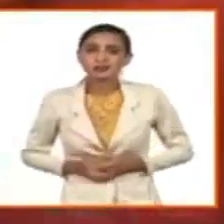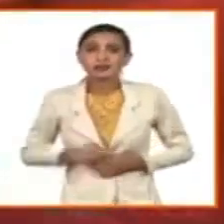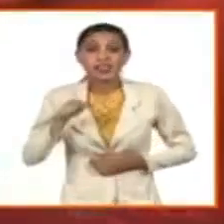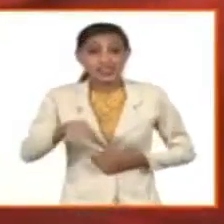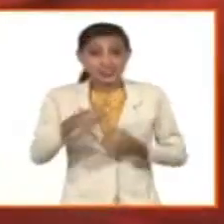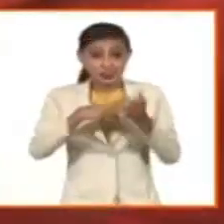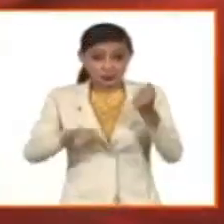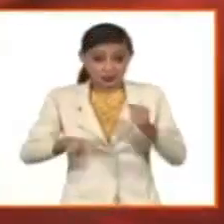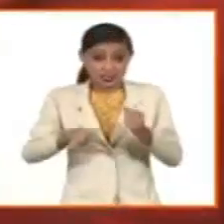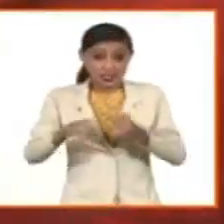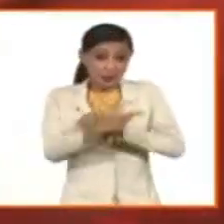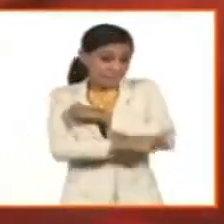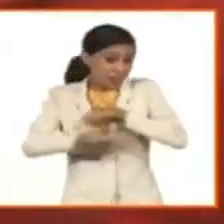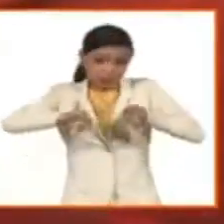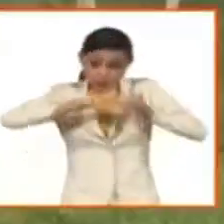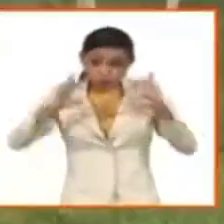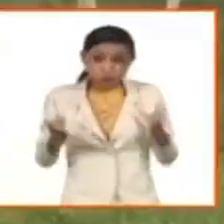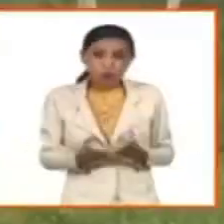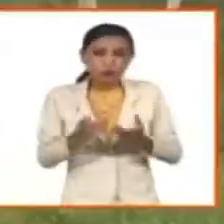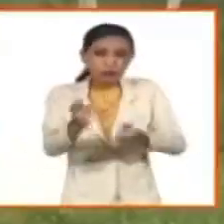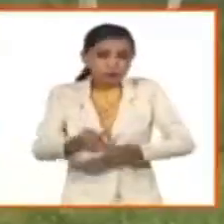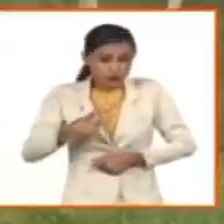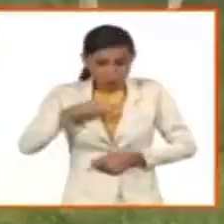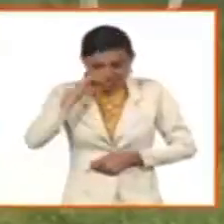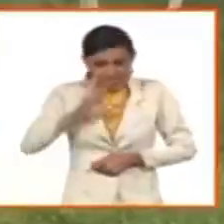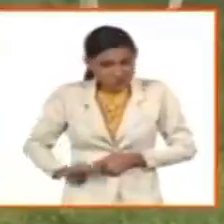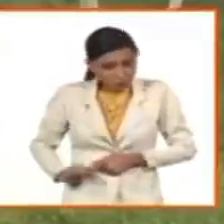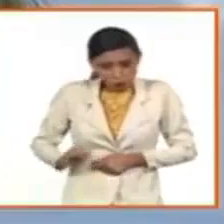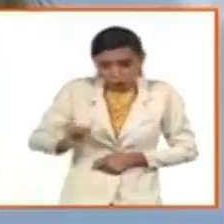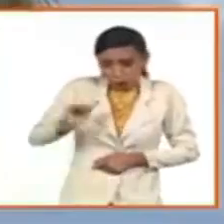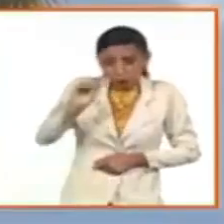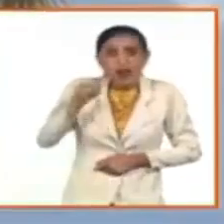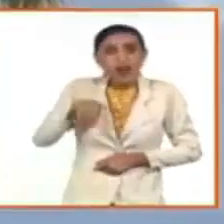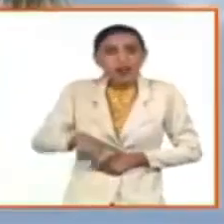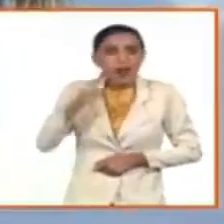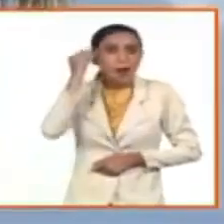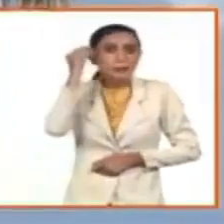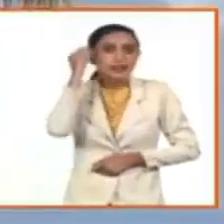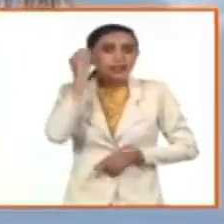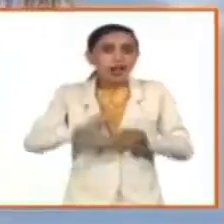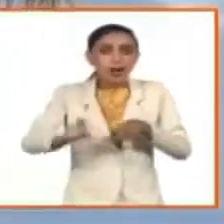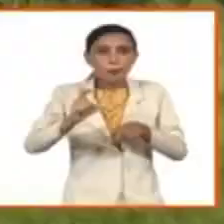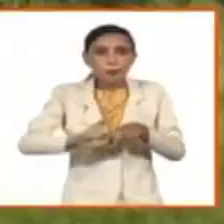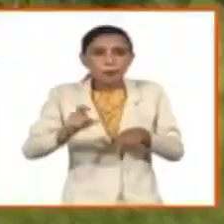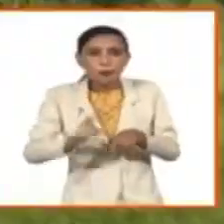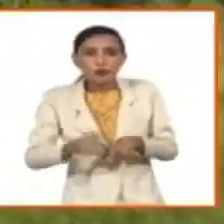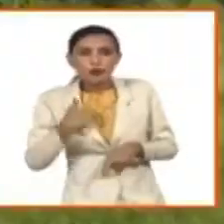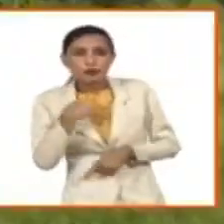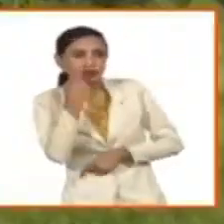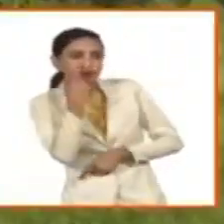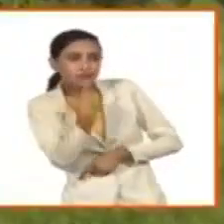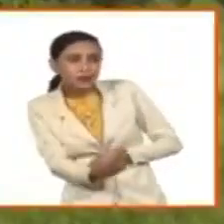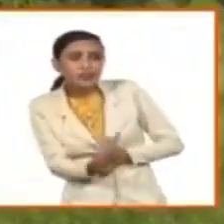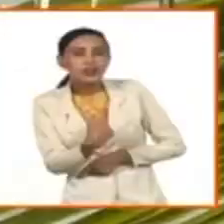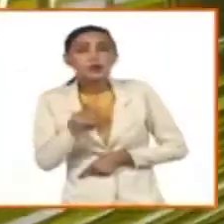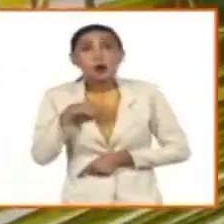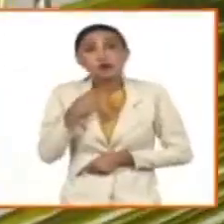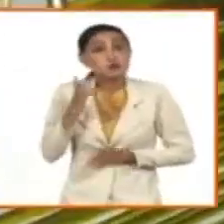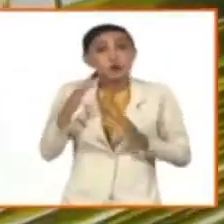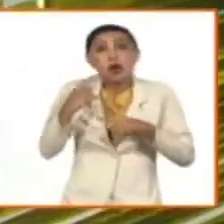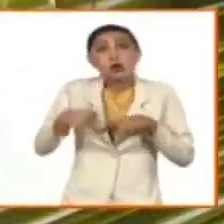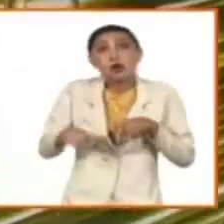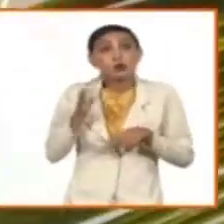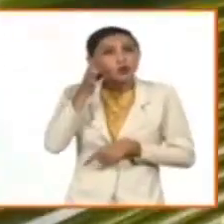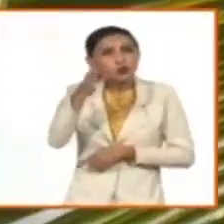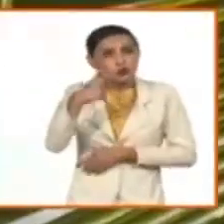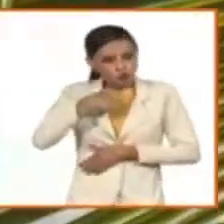y yo desde pequeño me crié la mayor parte de mi tiempo aquí en nada en el campo no encuentro otra forma otro futuro para